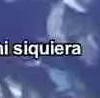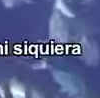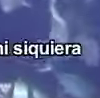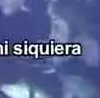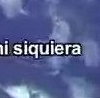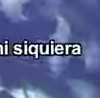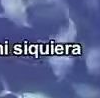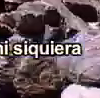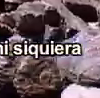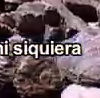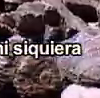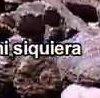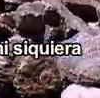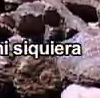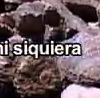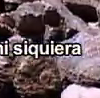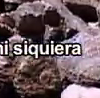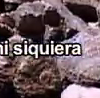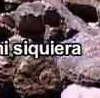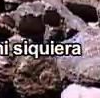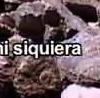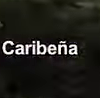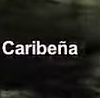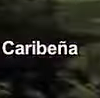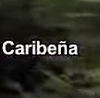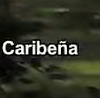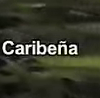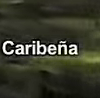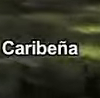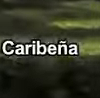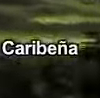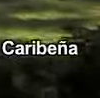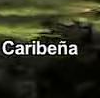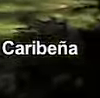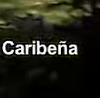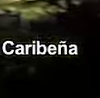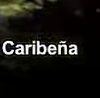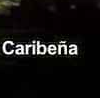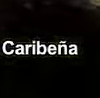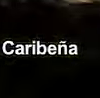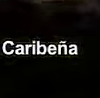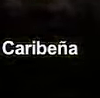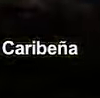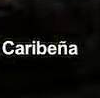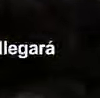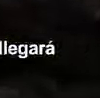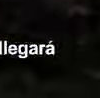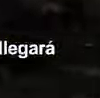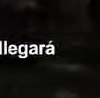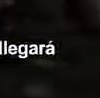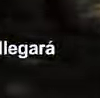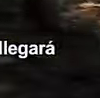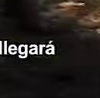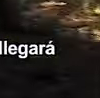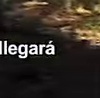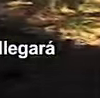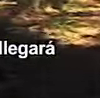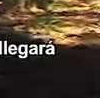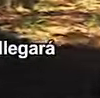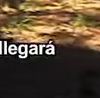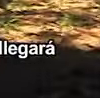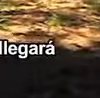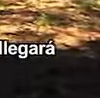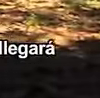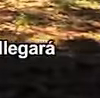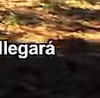Y mi pueblo ingenuo, cobarde llorará. Algún día, no cualquiera, no nosotros ni siquiera. El sol disfrutará de la encantada playa caribeña, Manzanillo y Puerto